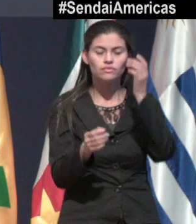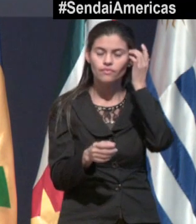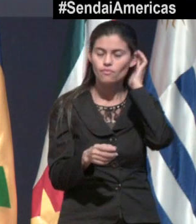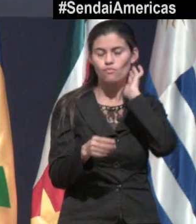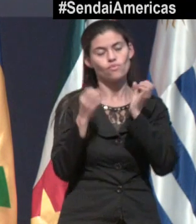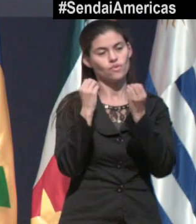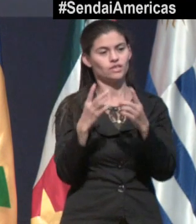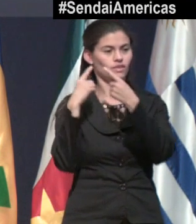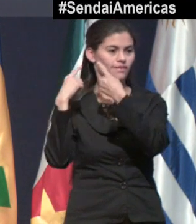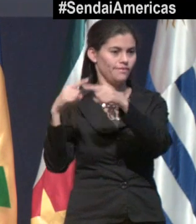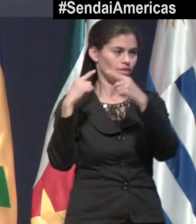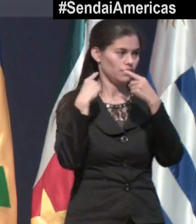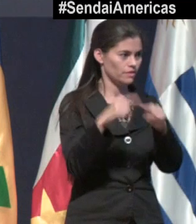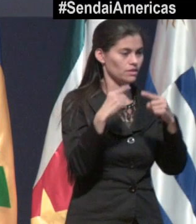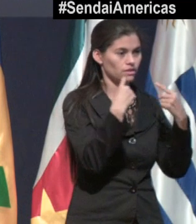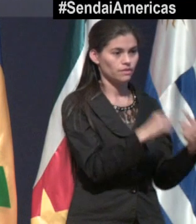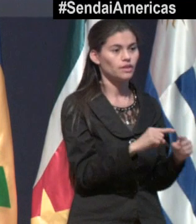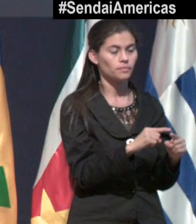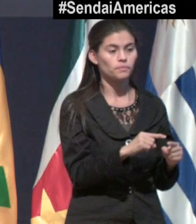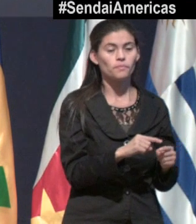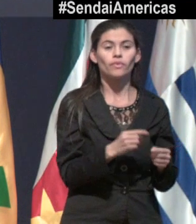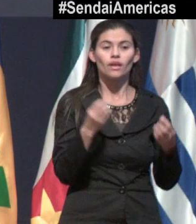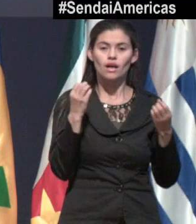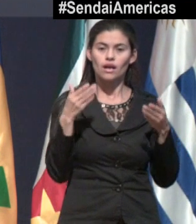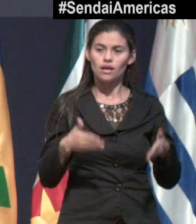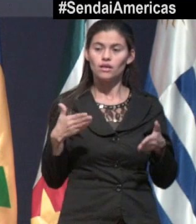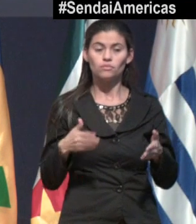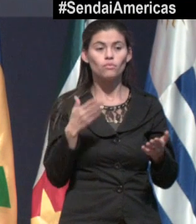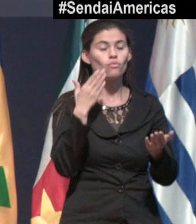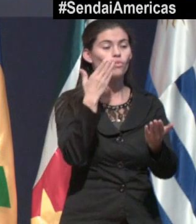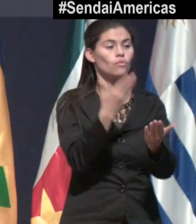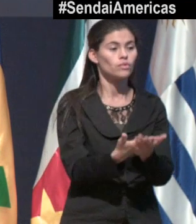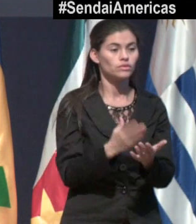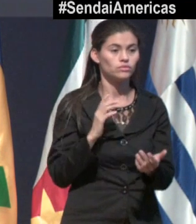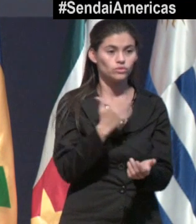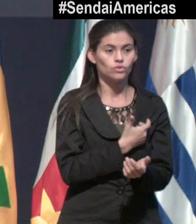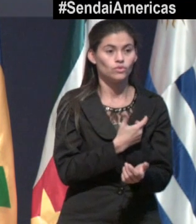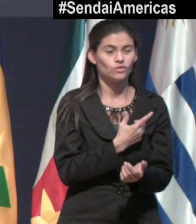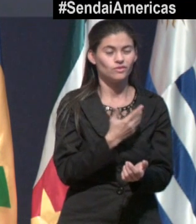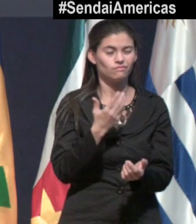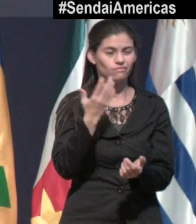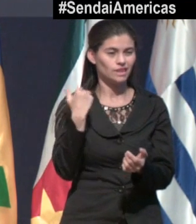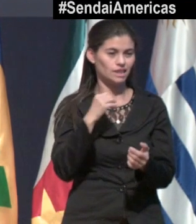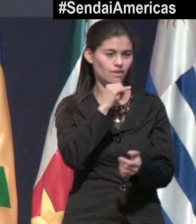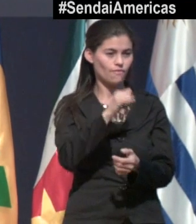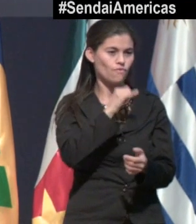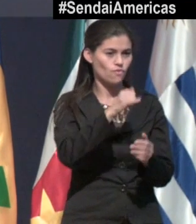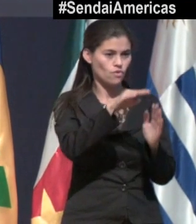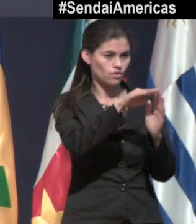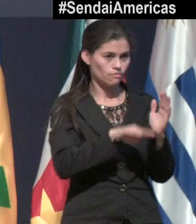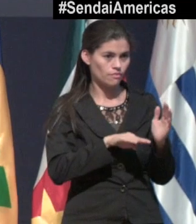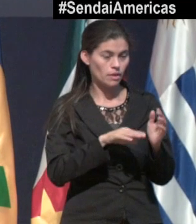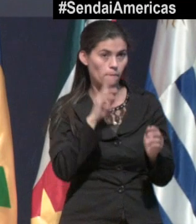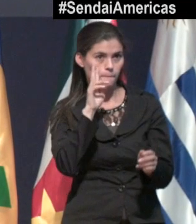totalmente distintas. Entonces una de las cosas que planteamos en el último informe, mirando